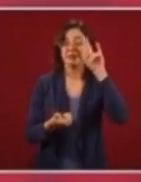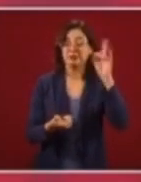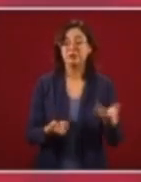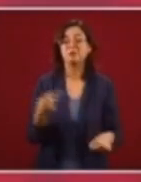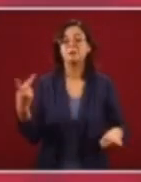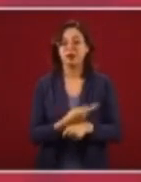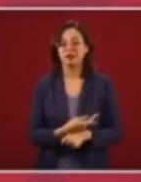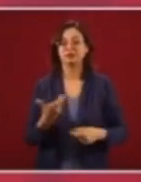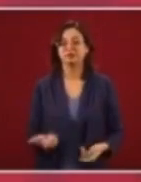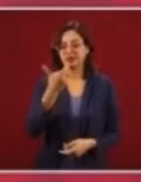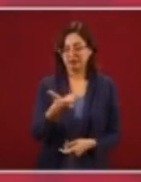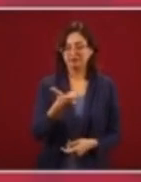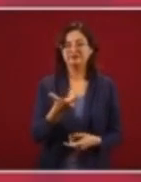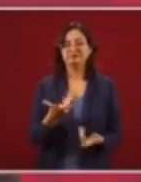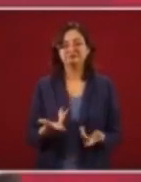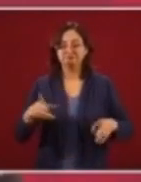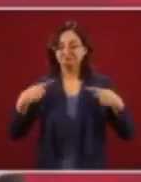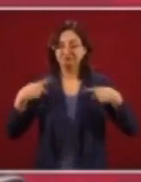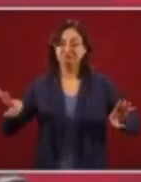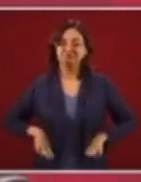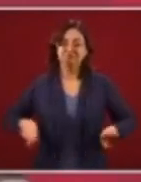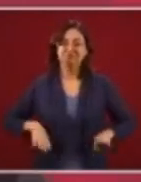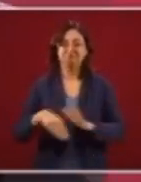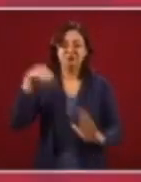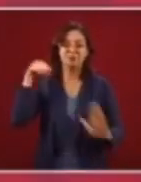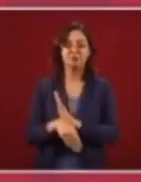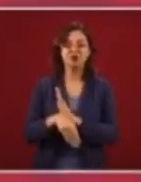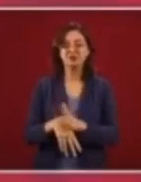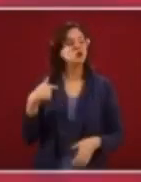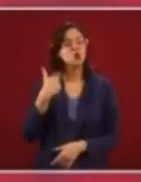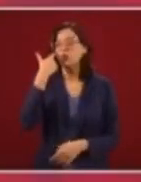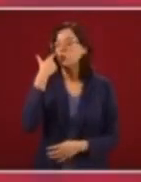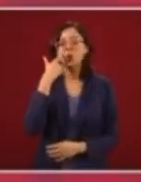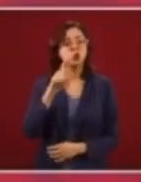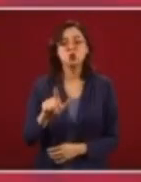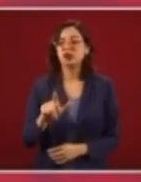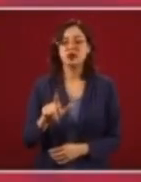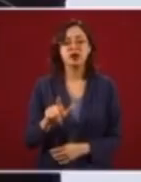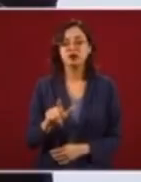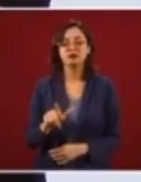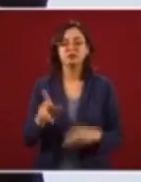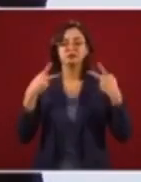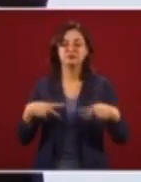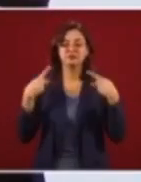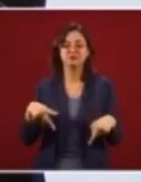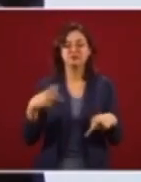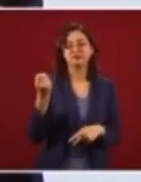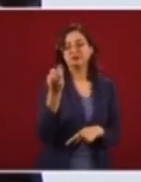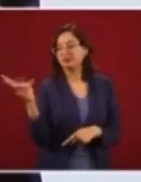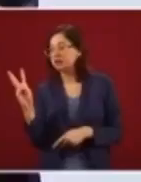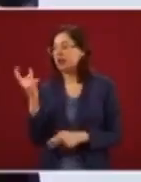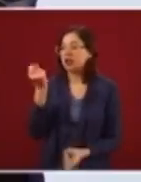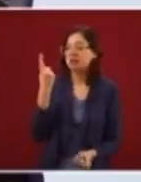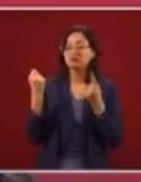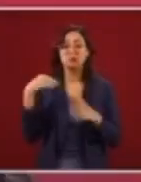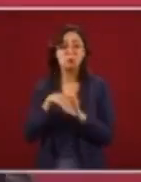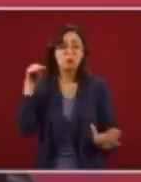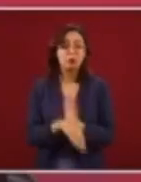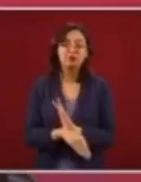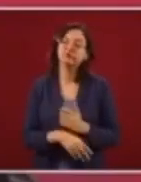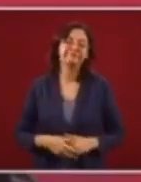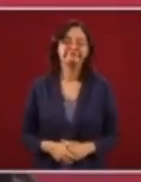a perder el dinero a veces a las personas. Yo no quiero que nadie se eche a